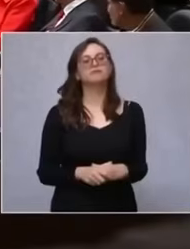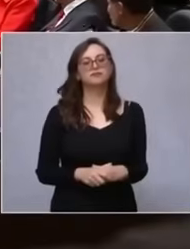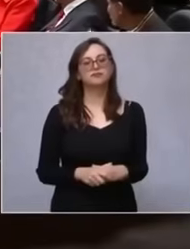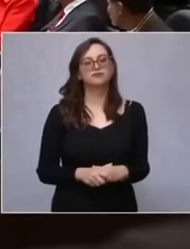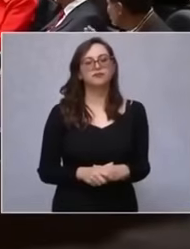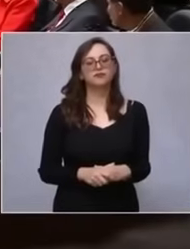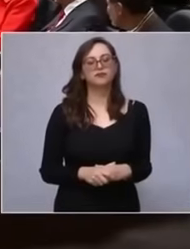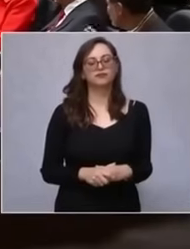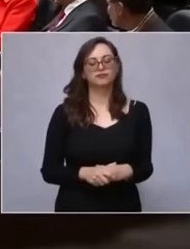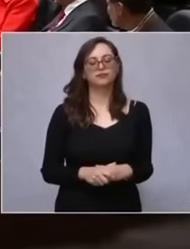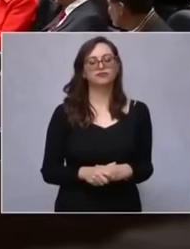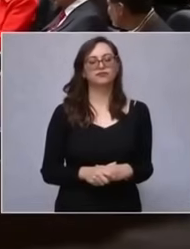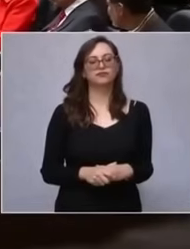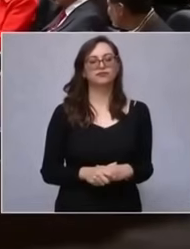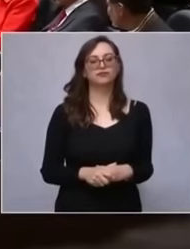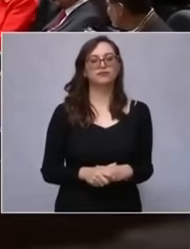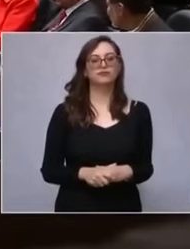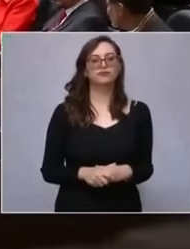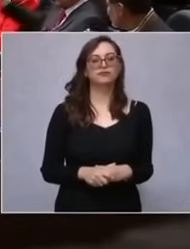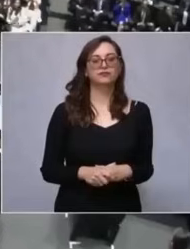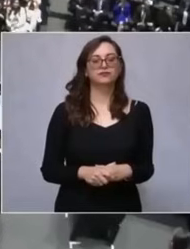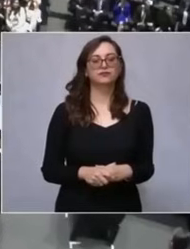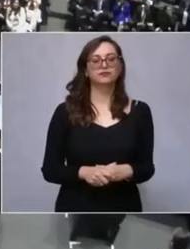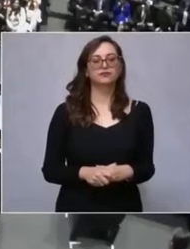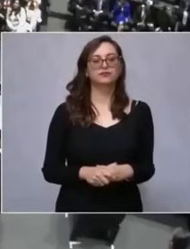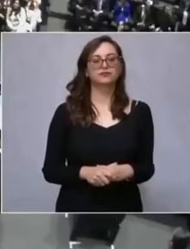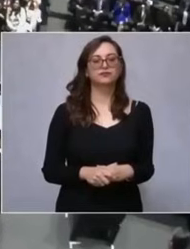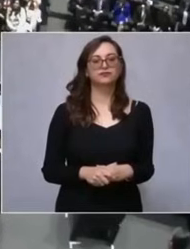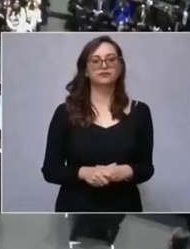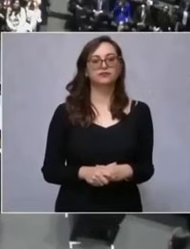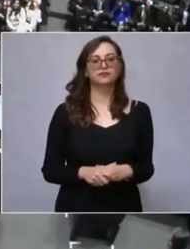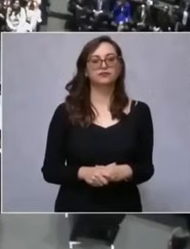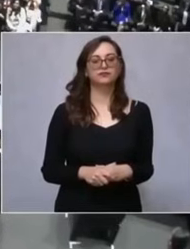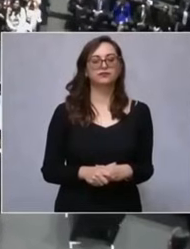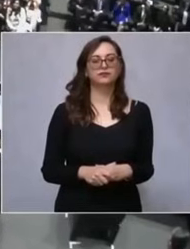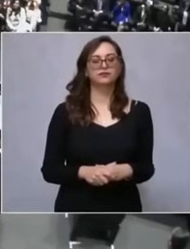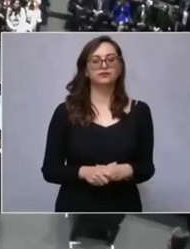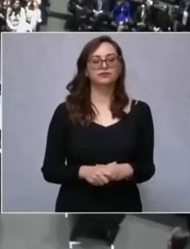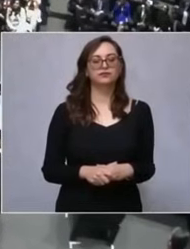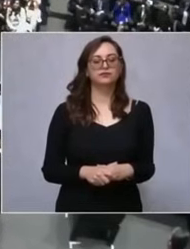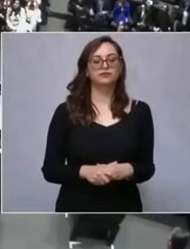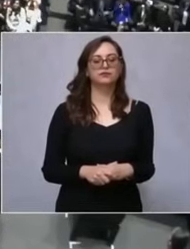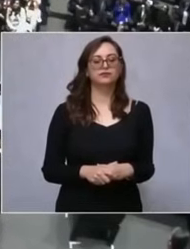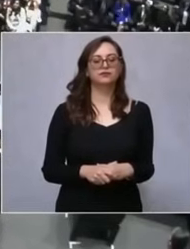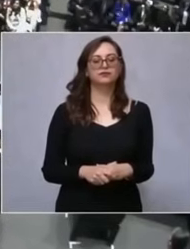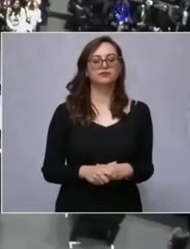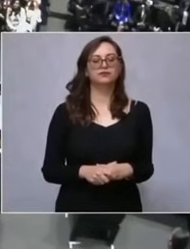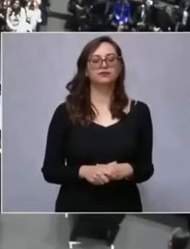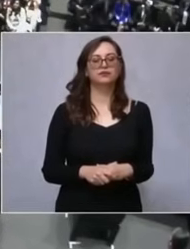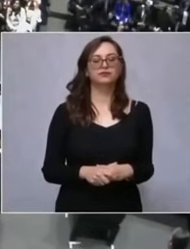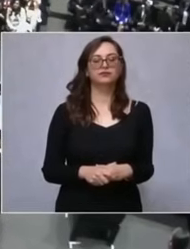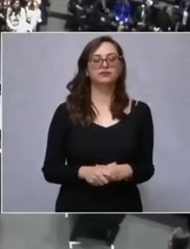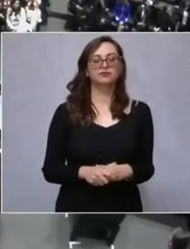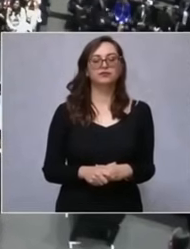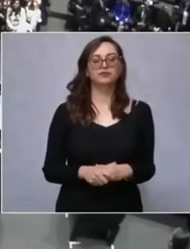Oye, es un honor estar con Obrador. Ay, Dios mío. Llevar tantos años escuchando eso